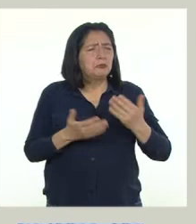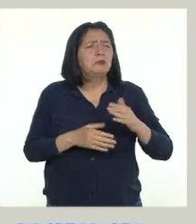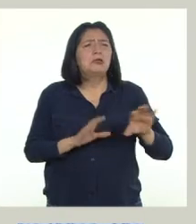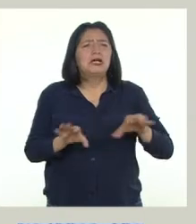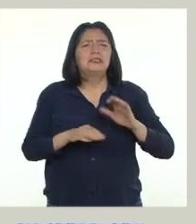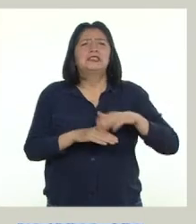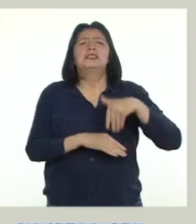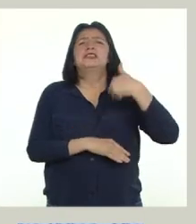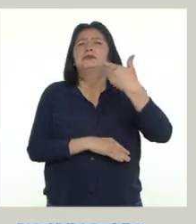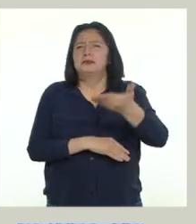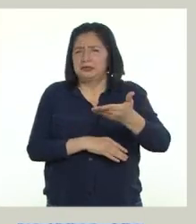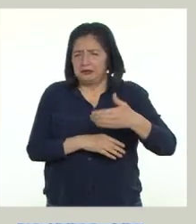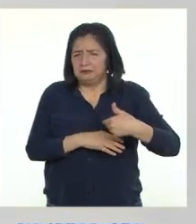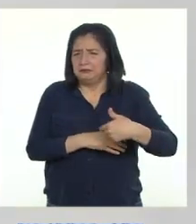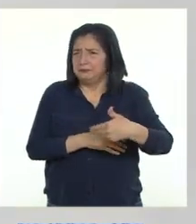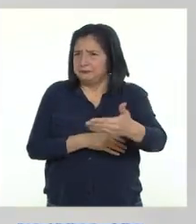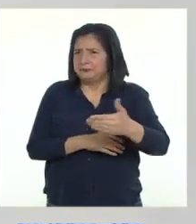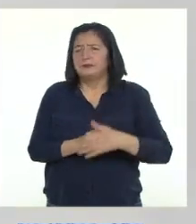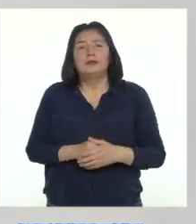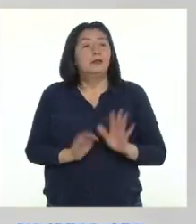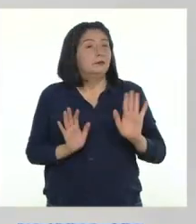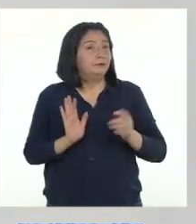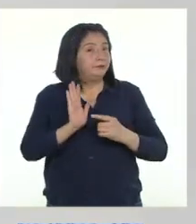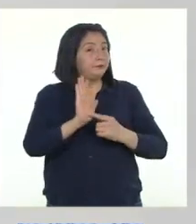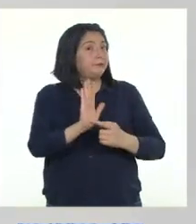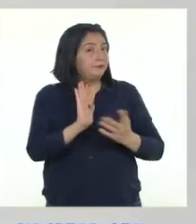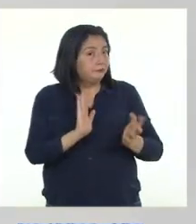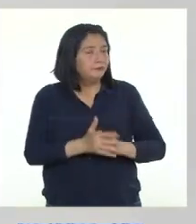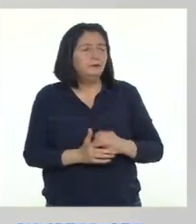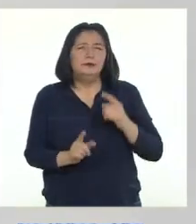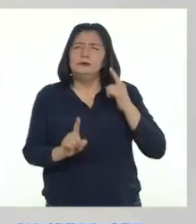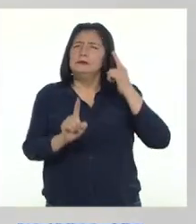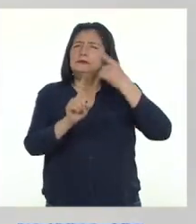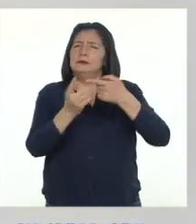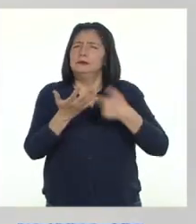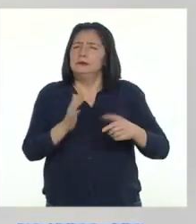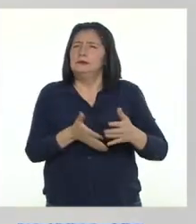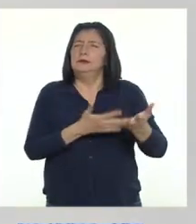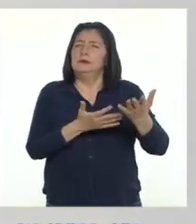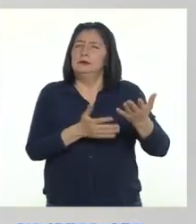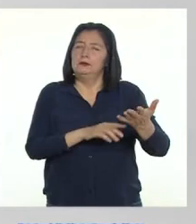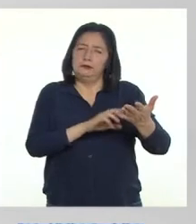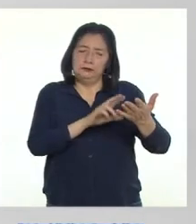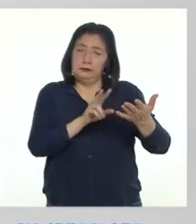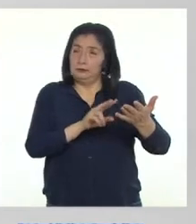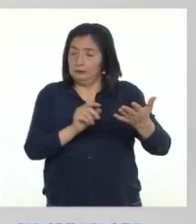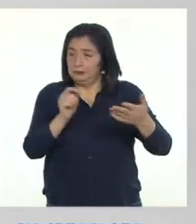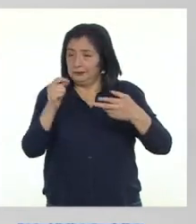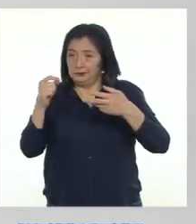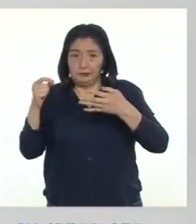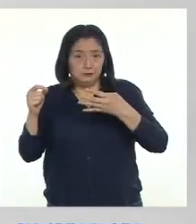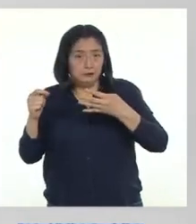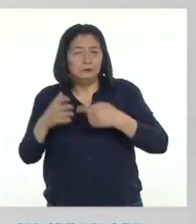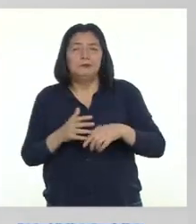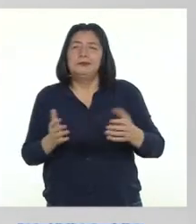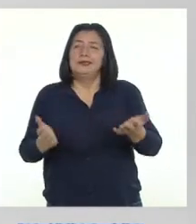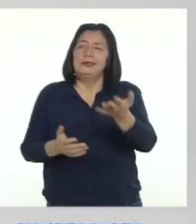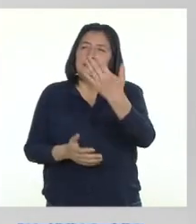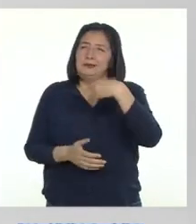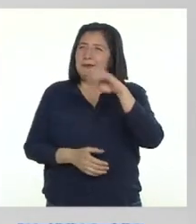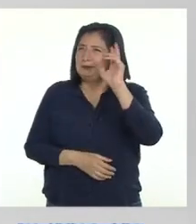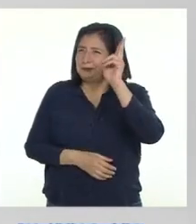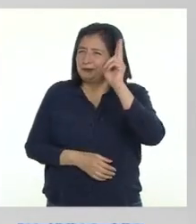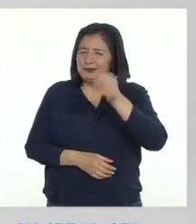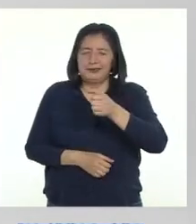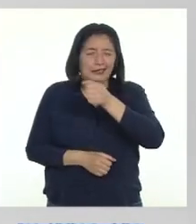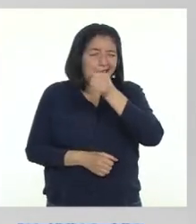los siguientes años. Para mostrar nuestro reto y revisar cómo lo hemos hecho, vamos a llamar a nuestra